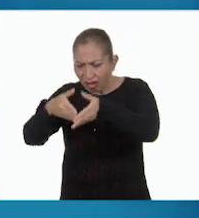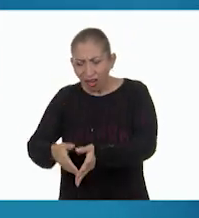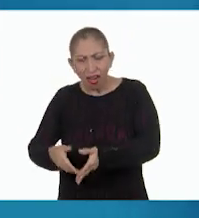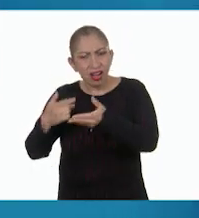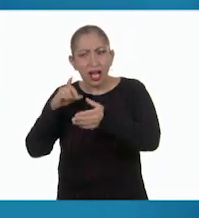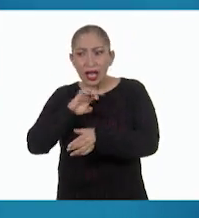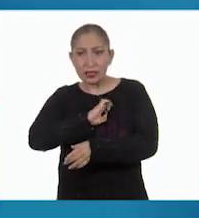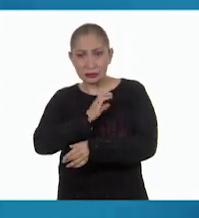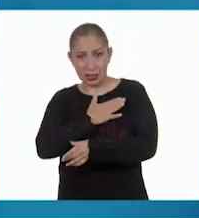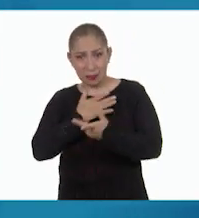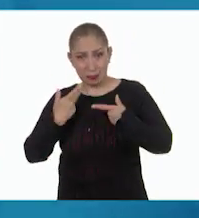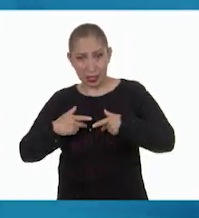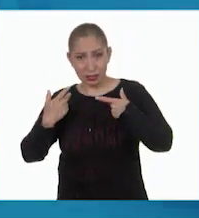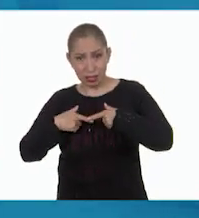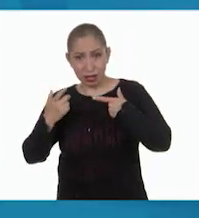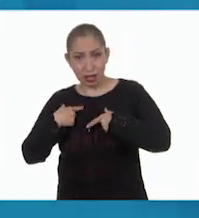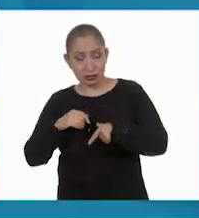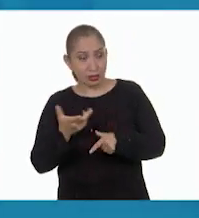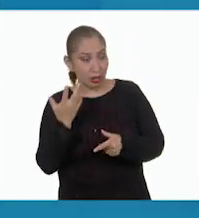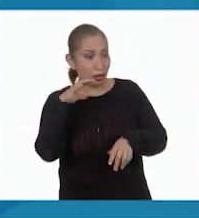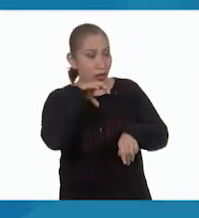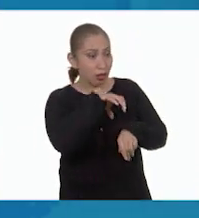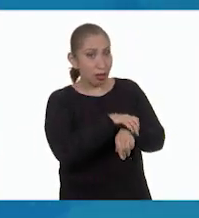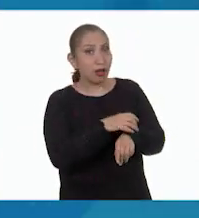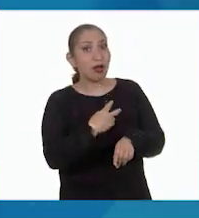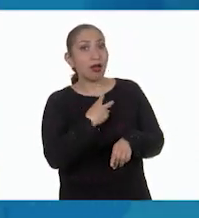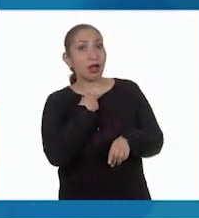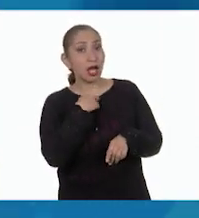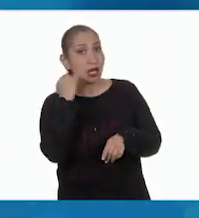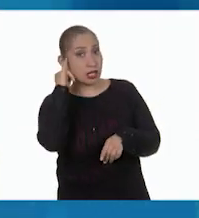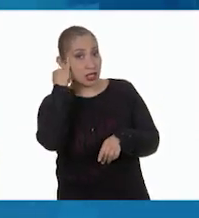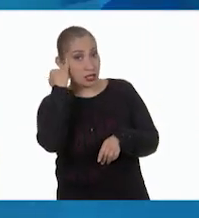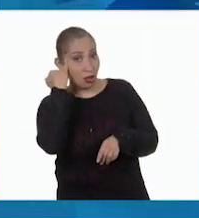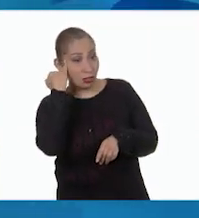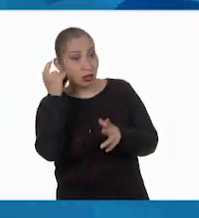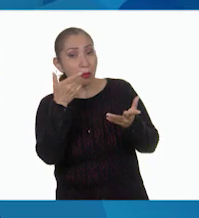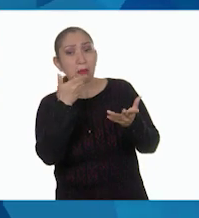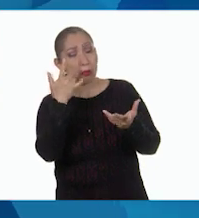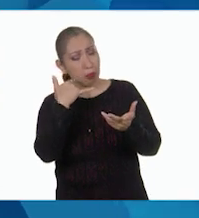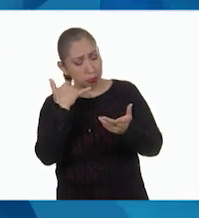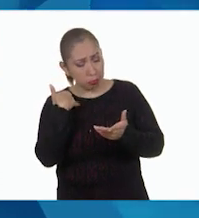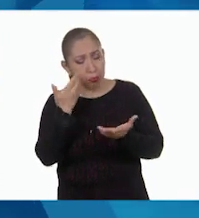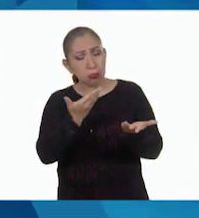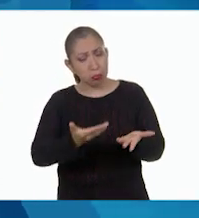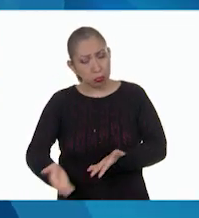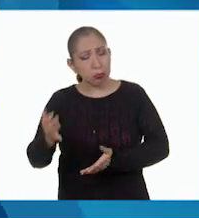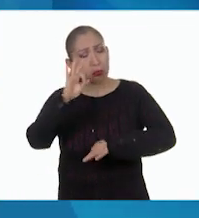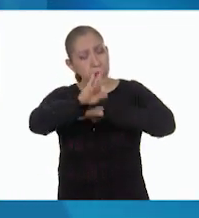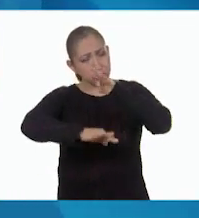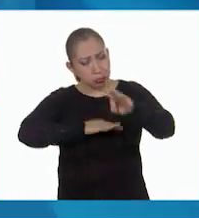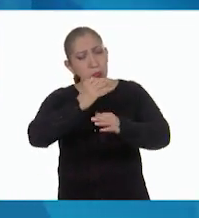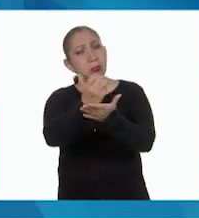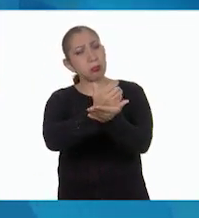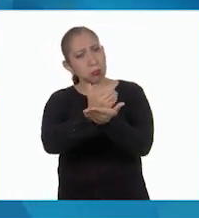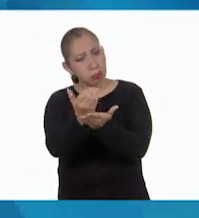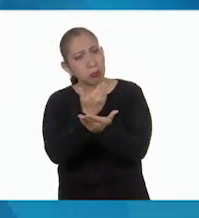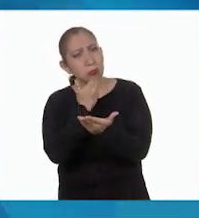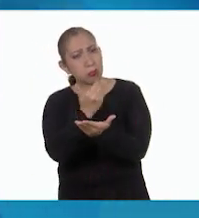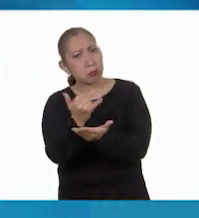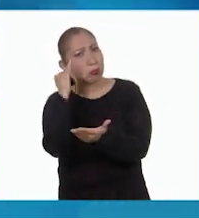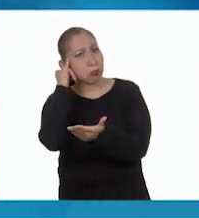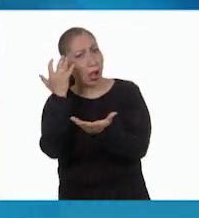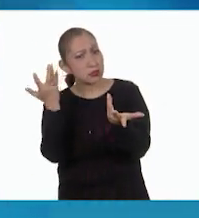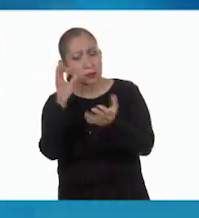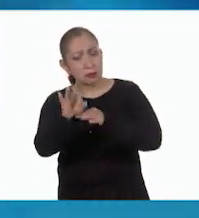los españoles que caen entre los indios son relativamente bien recibidos, alimentados, curados, tratados.